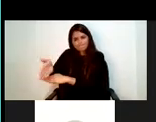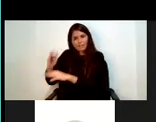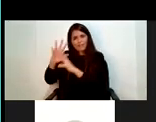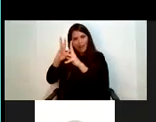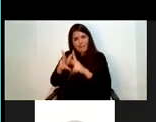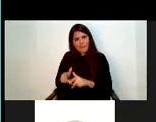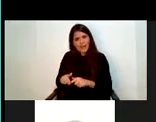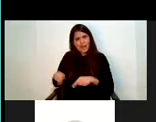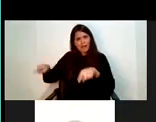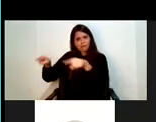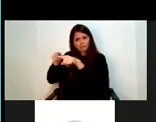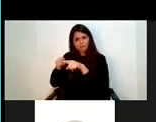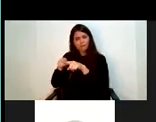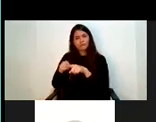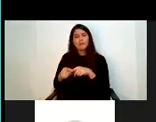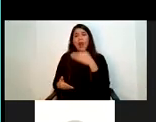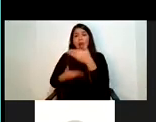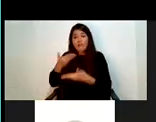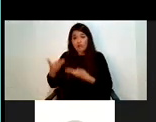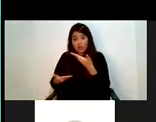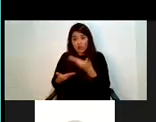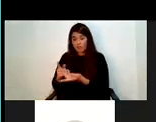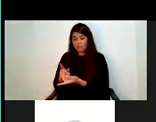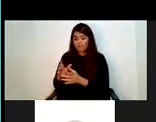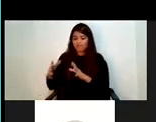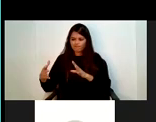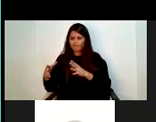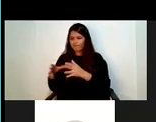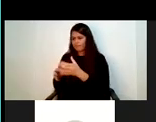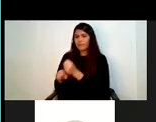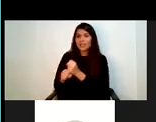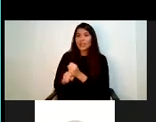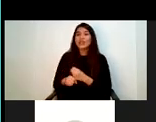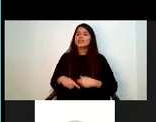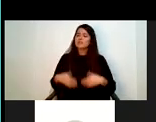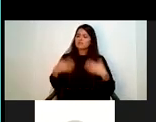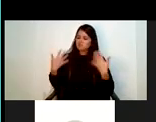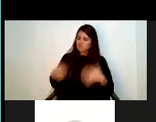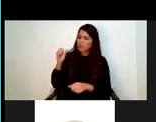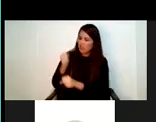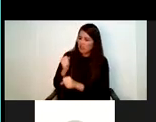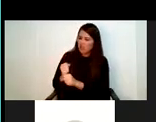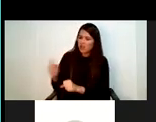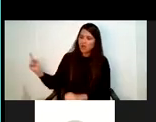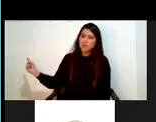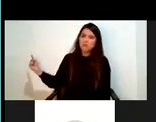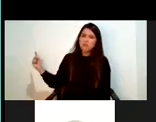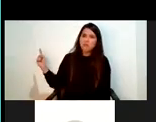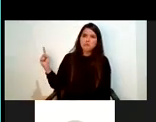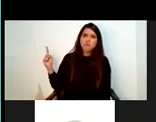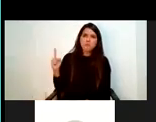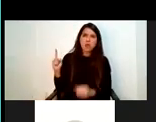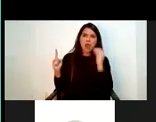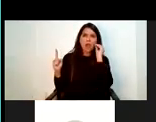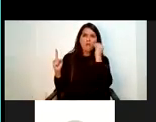poder justamente abordar estas conductas. ¿Y qué pasaba? Estábamos trabajando y de pronto aparecía la abuelita, y de la